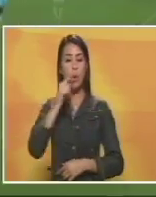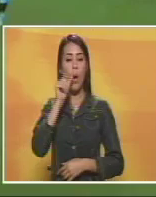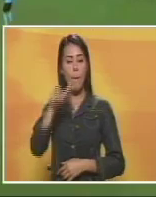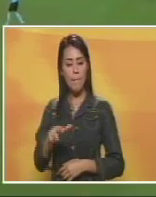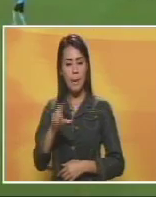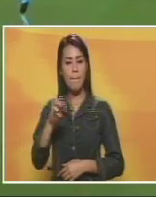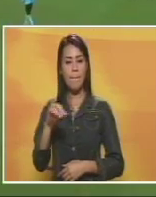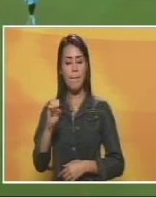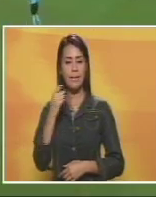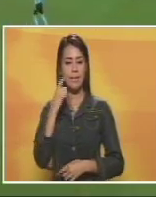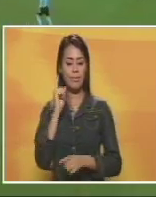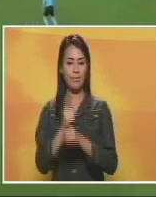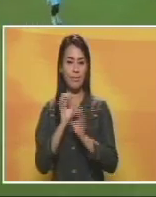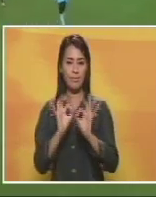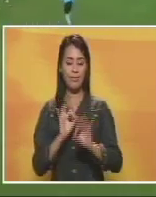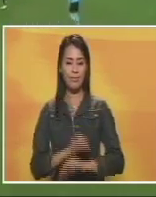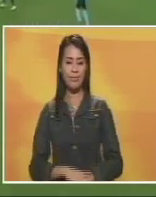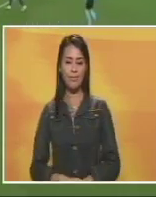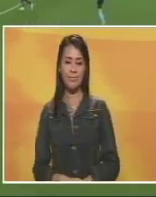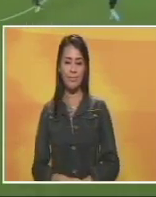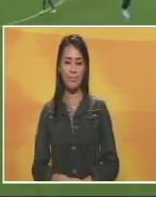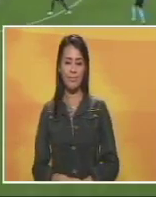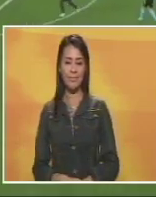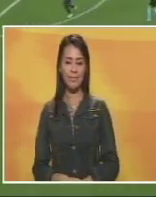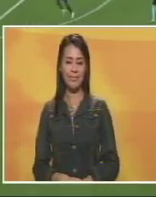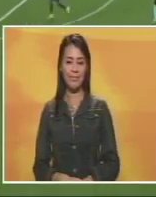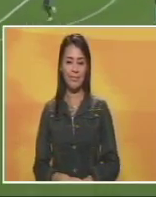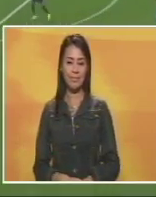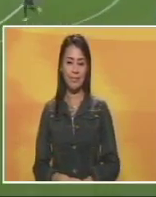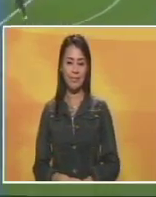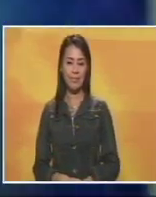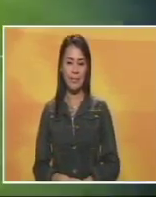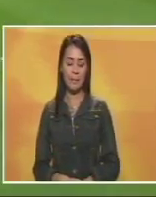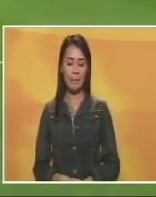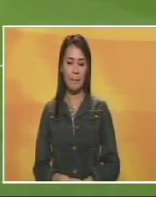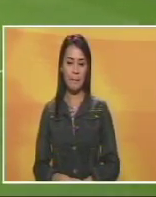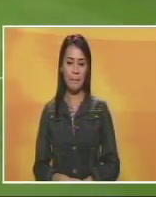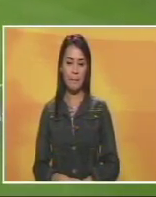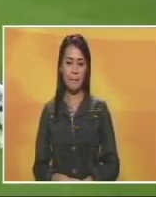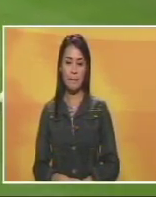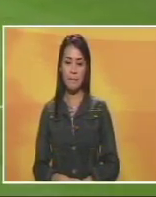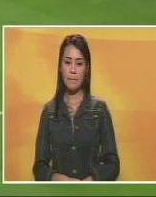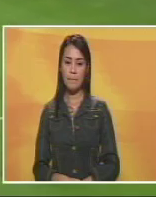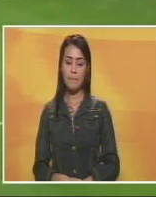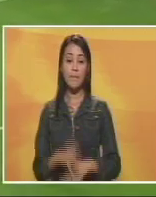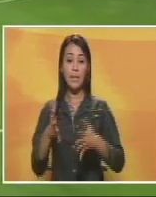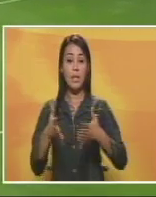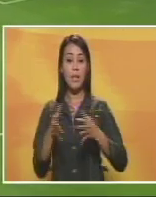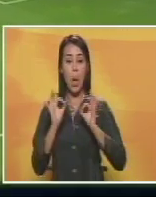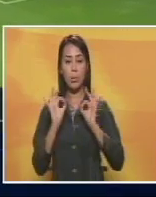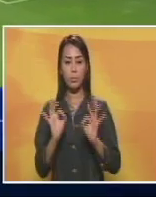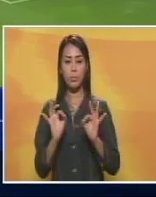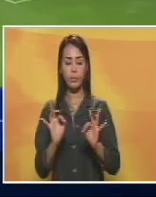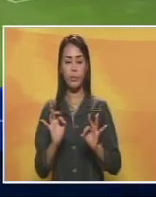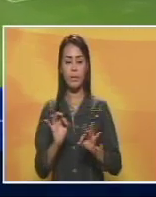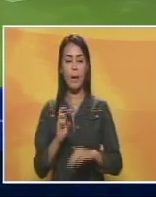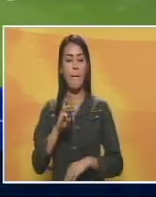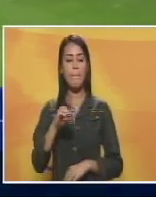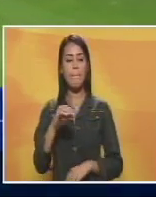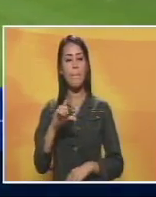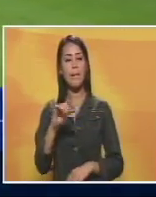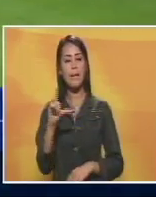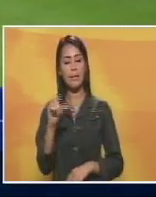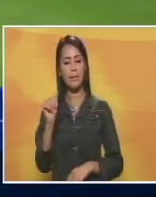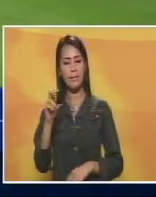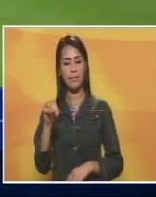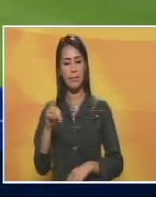anota un triplete en la competición. Heroica remontada del Inter de Milán ante el Tottenham